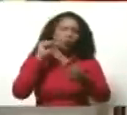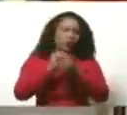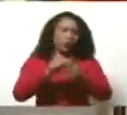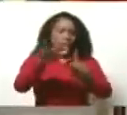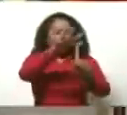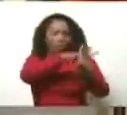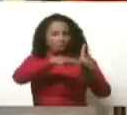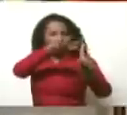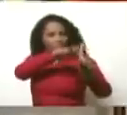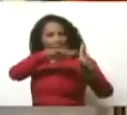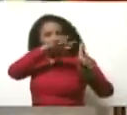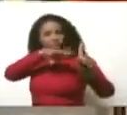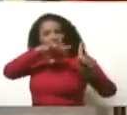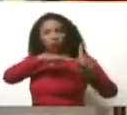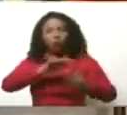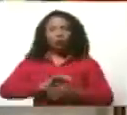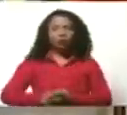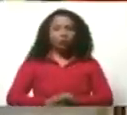entramado